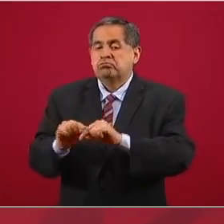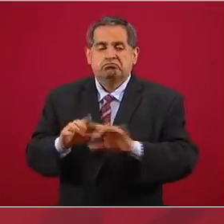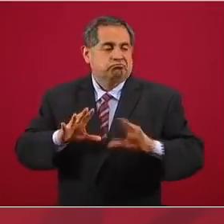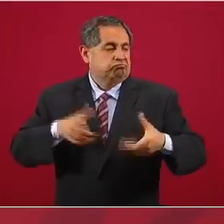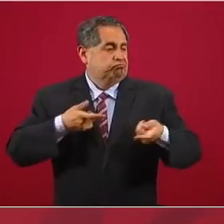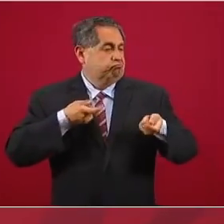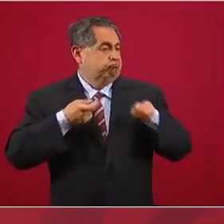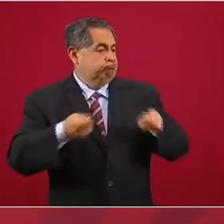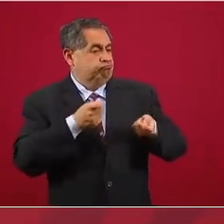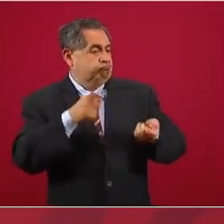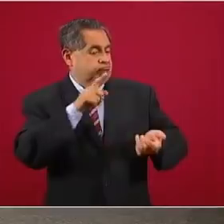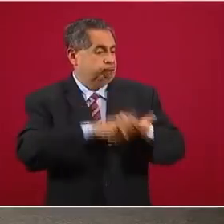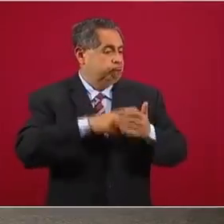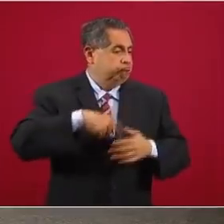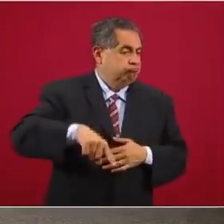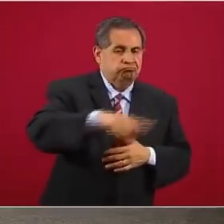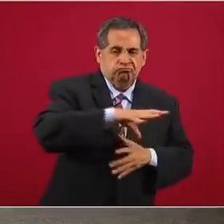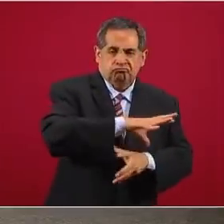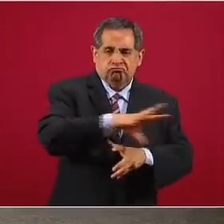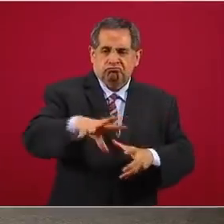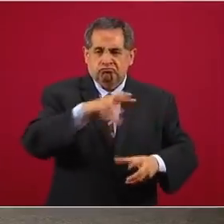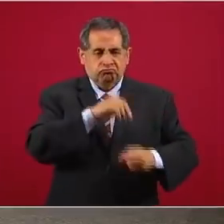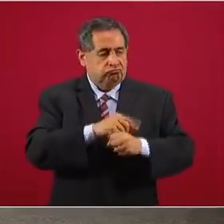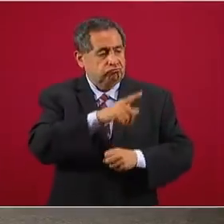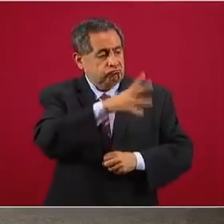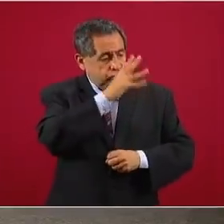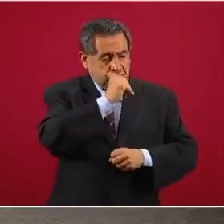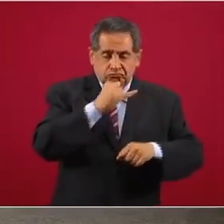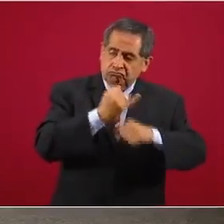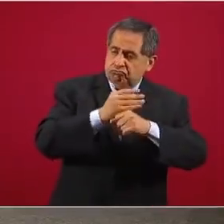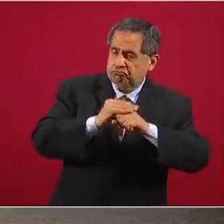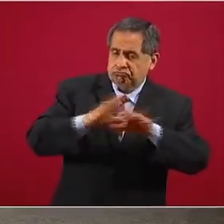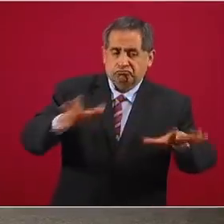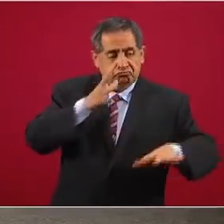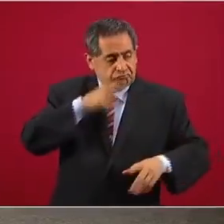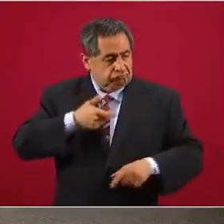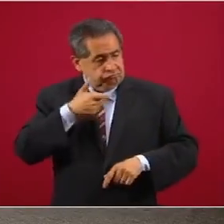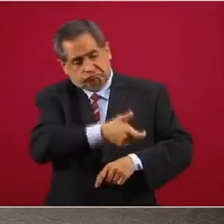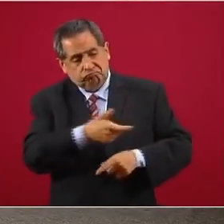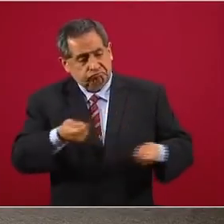control casi absoluto de los medios de información.